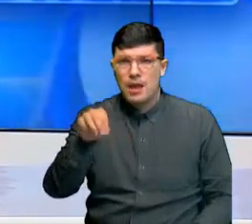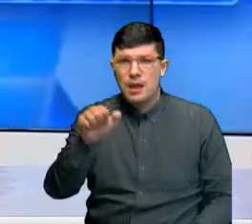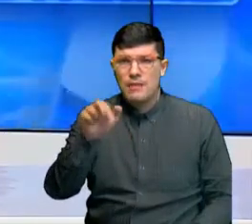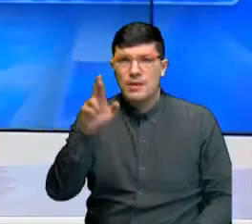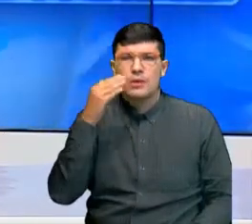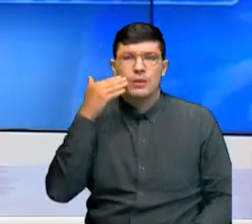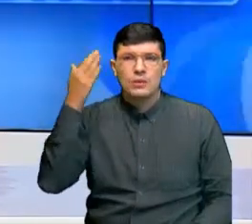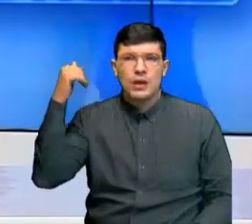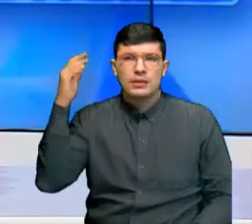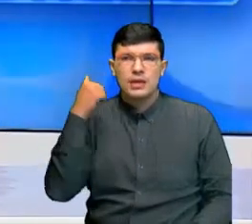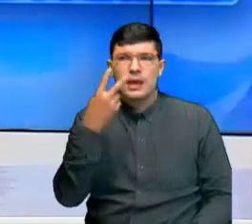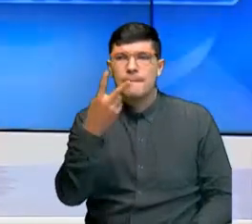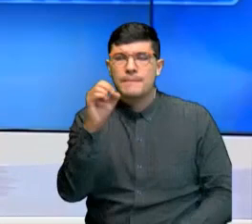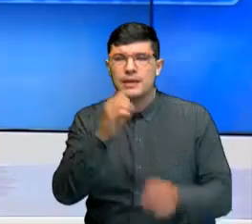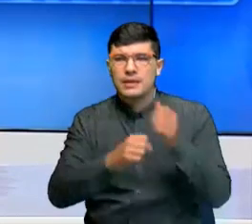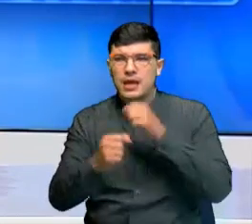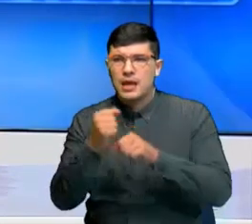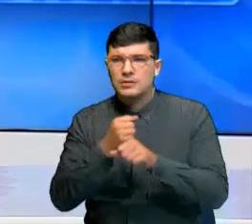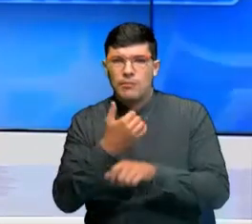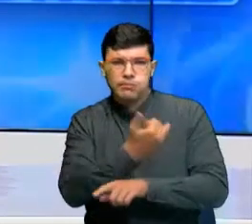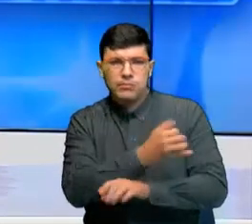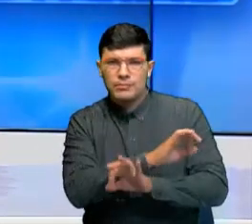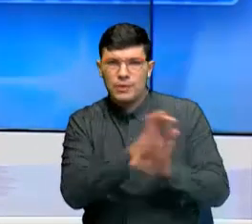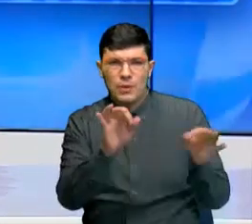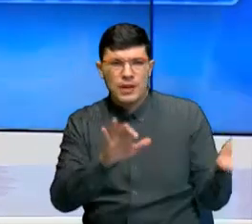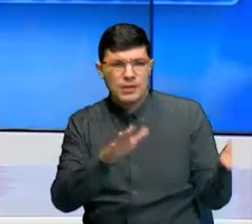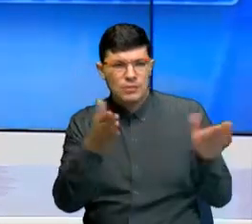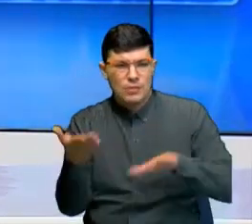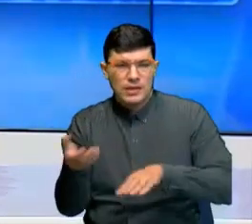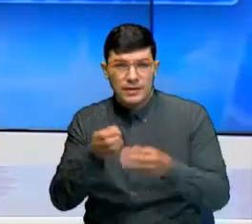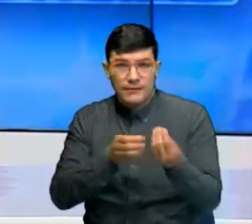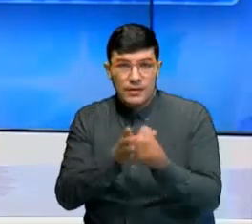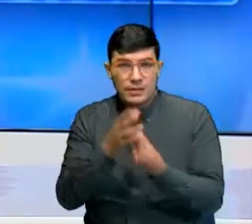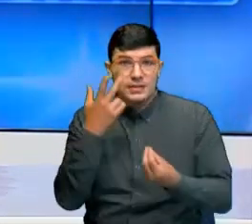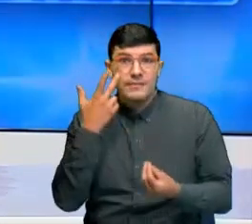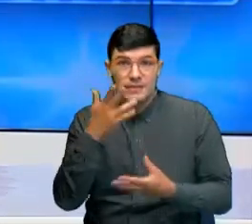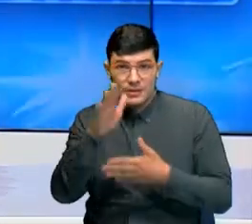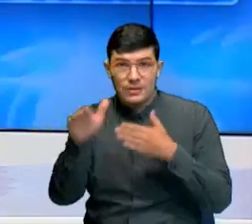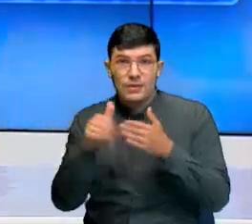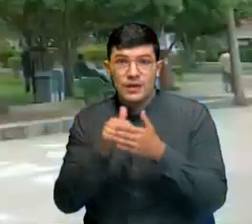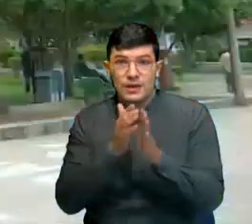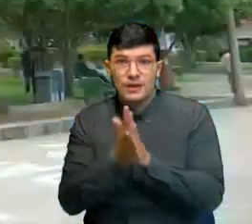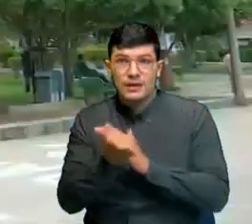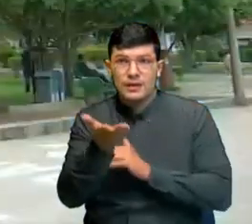20 años no se registra una muerte violenta. Esta es la crónica del día en Oriente Noticias.